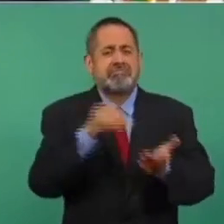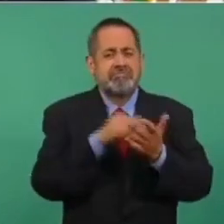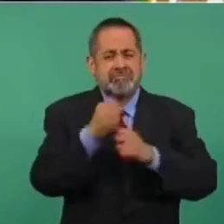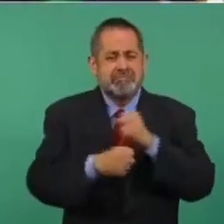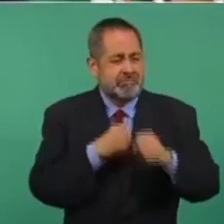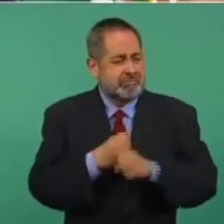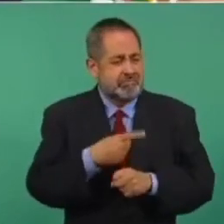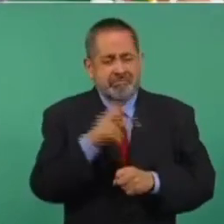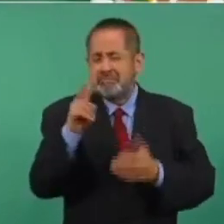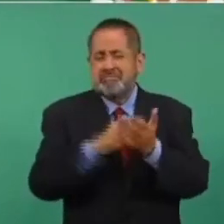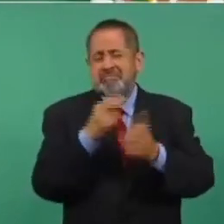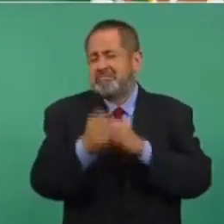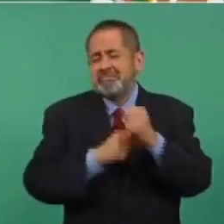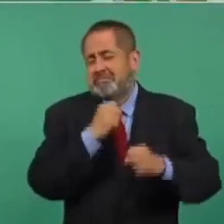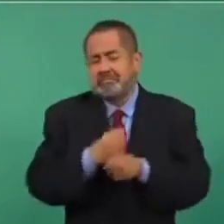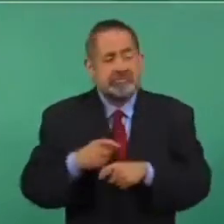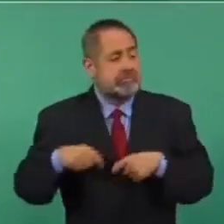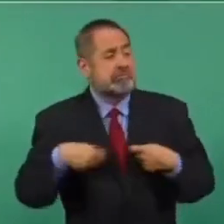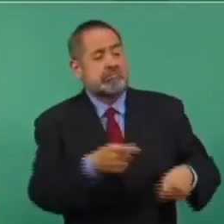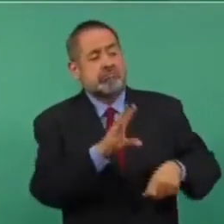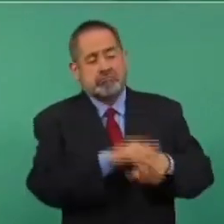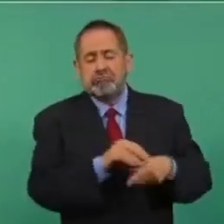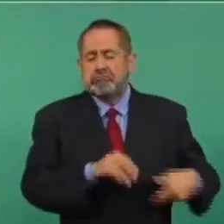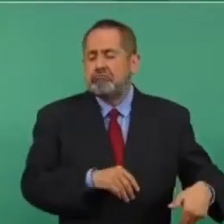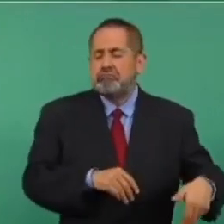para 2,000 años,